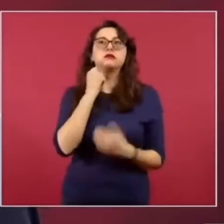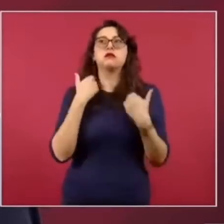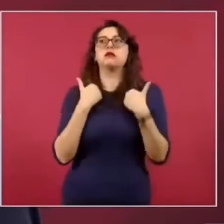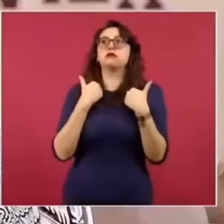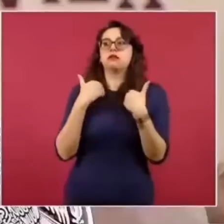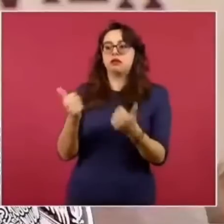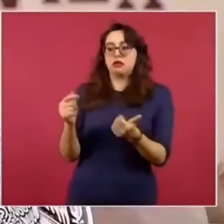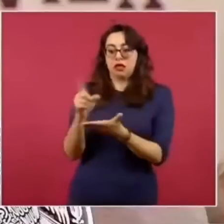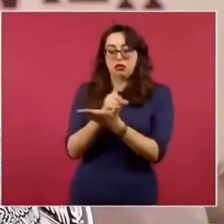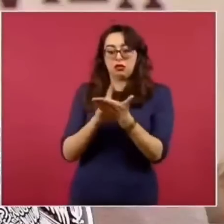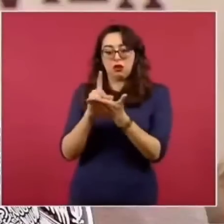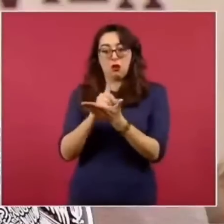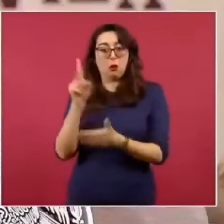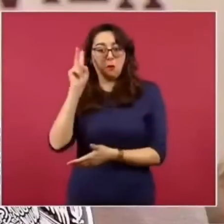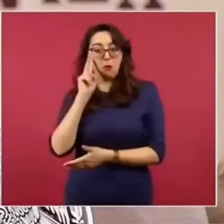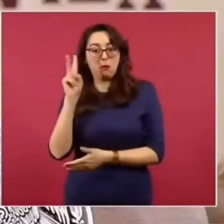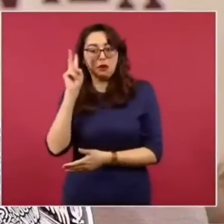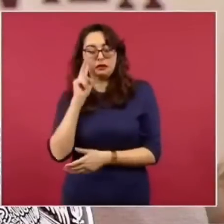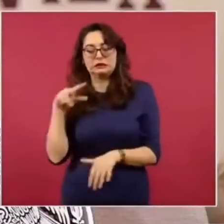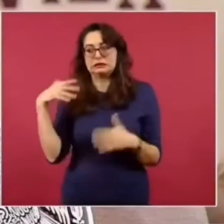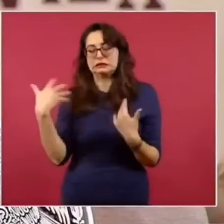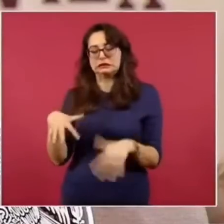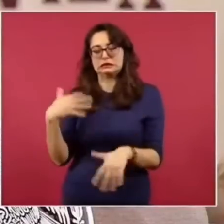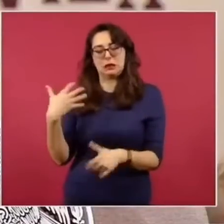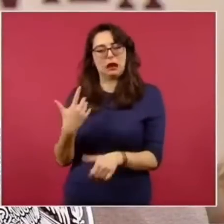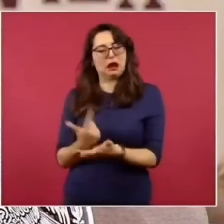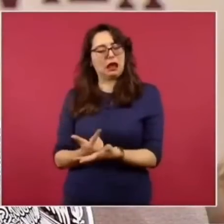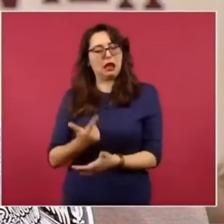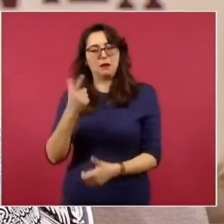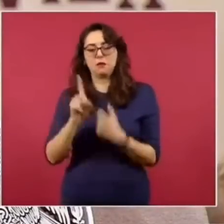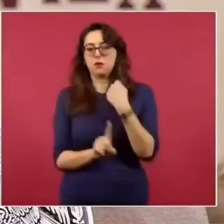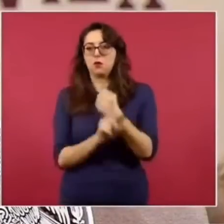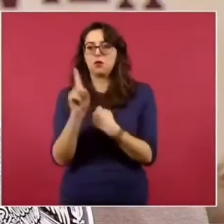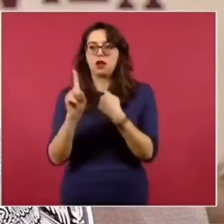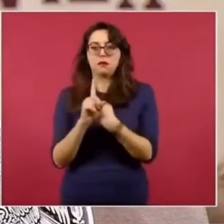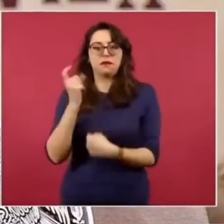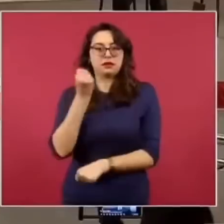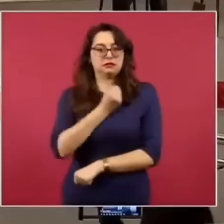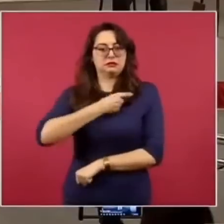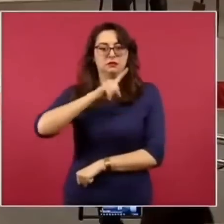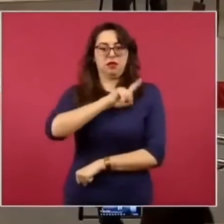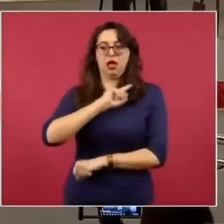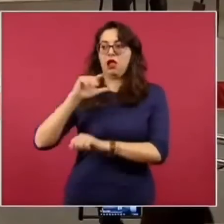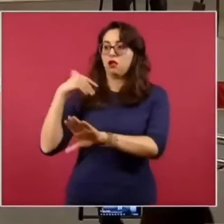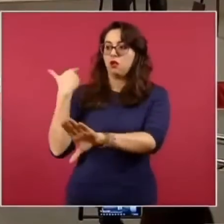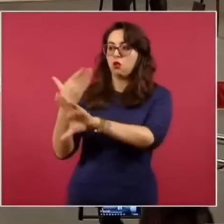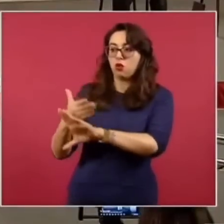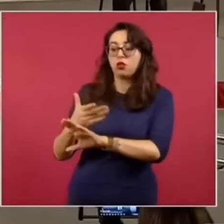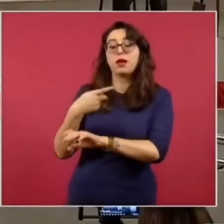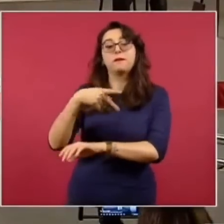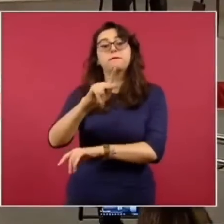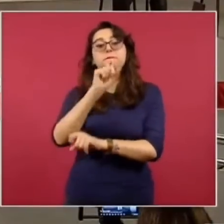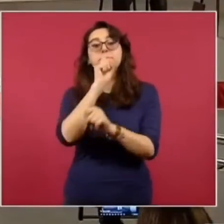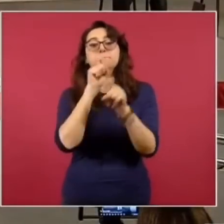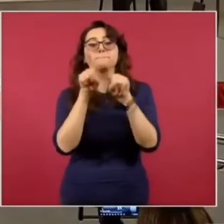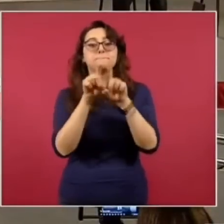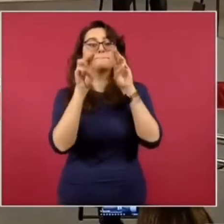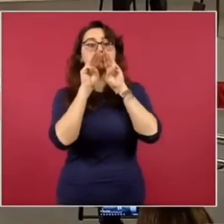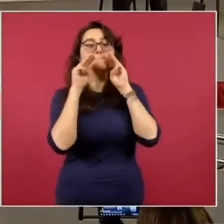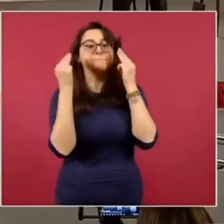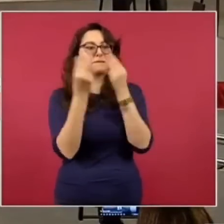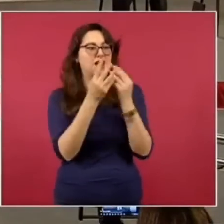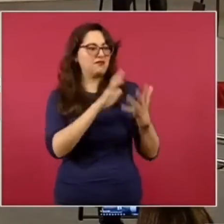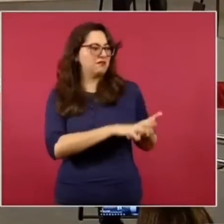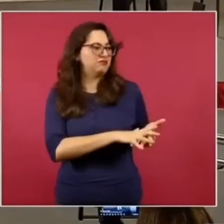pública, pero también de la vinculación que tienen con actividades criminales de producción, trasiego y comercialización de